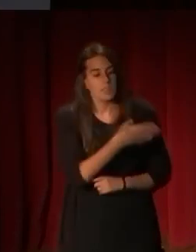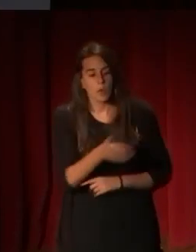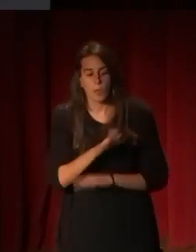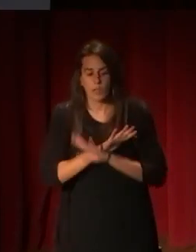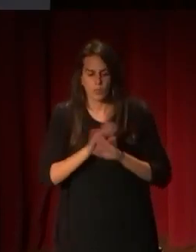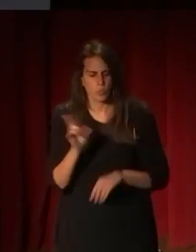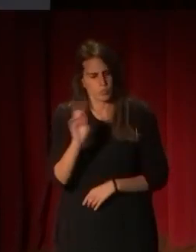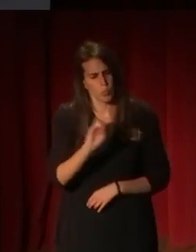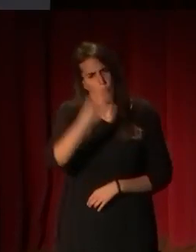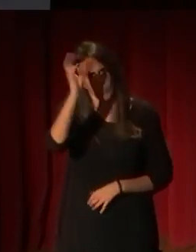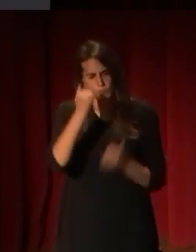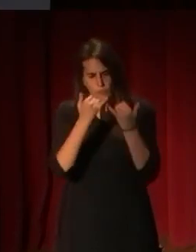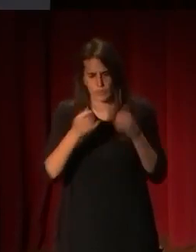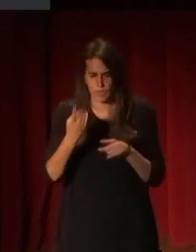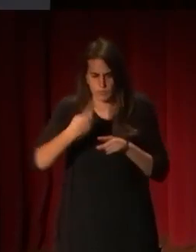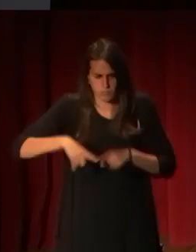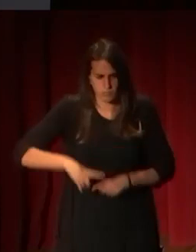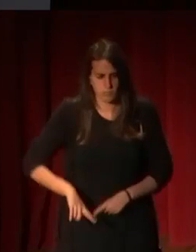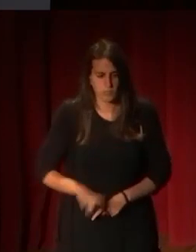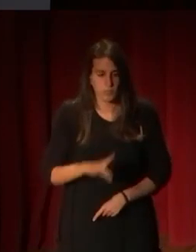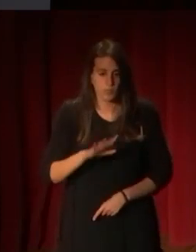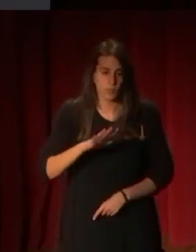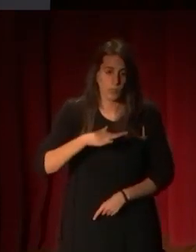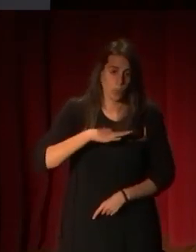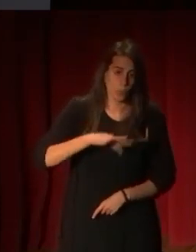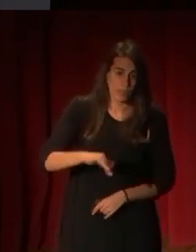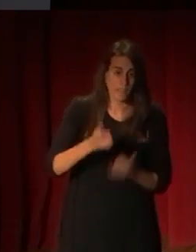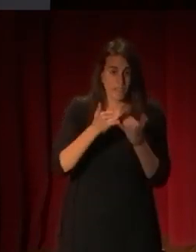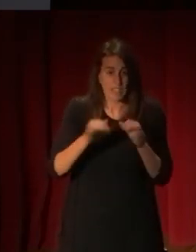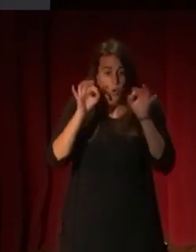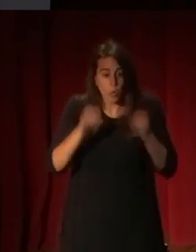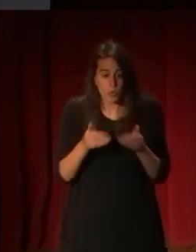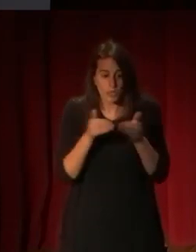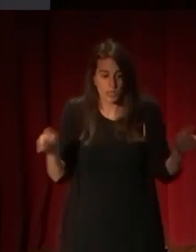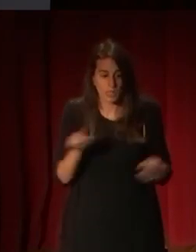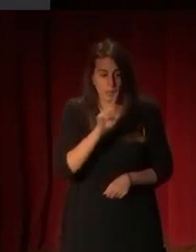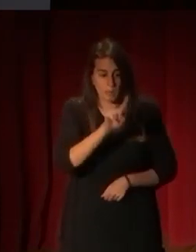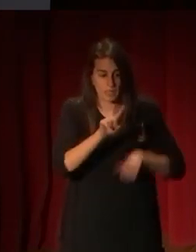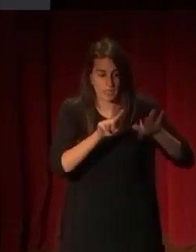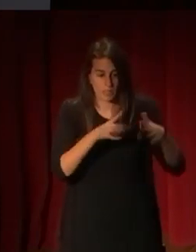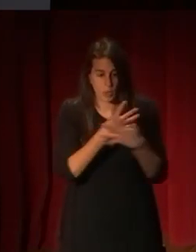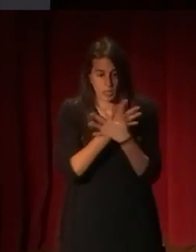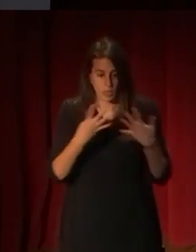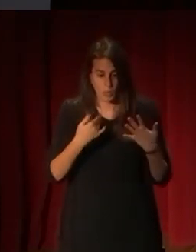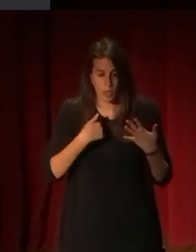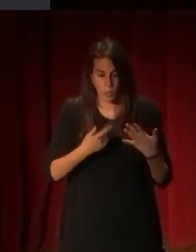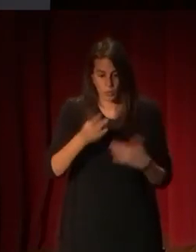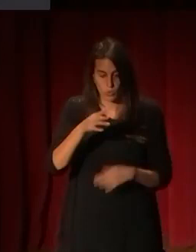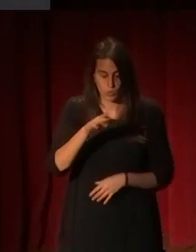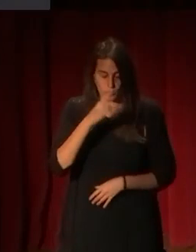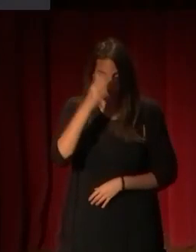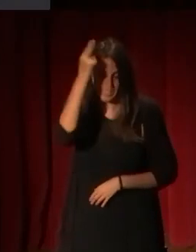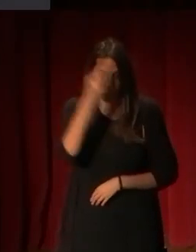tuvo muchas fiestas quizás la fiesta con la que se inauguró fue mil 619 con la canonización de isidro